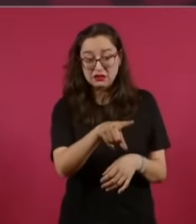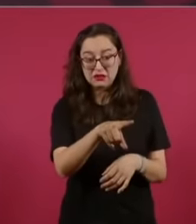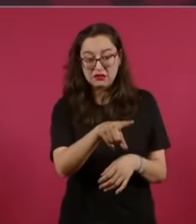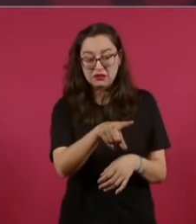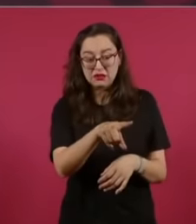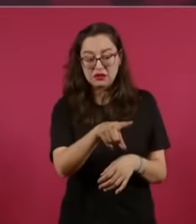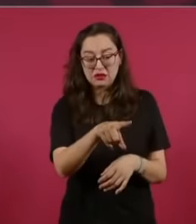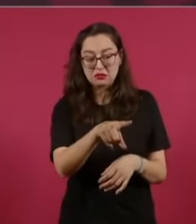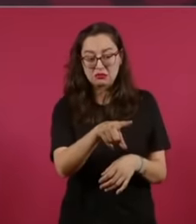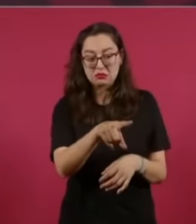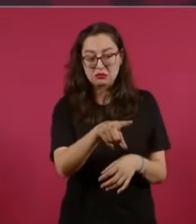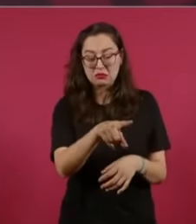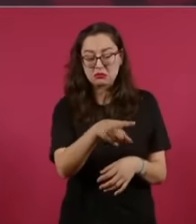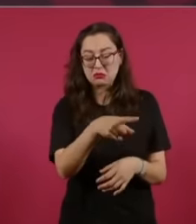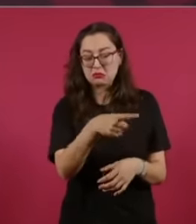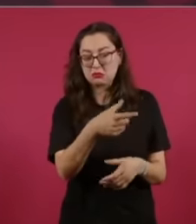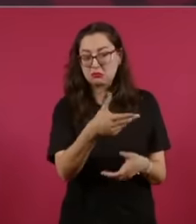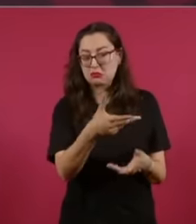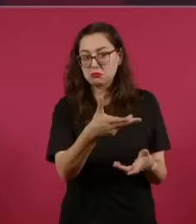para